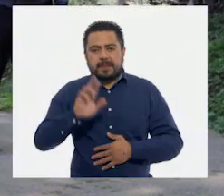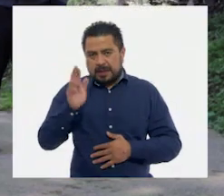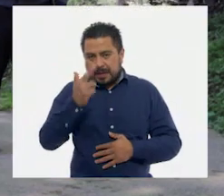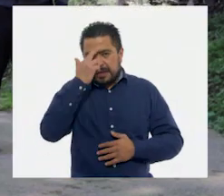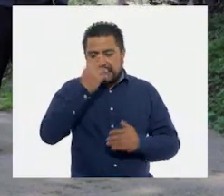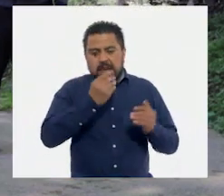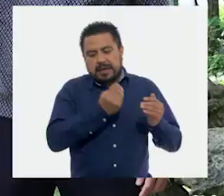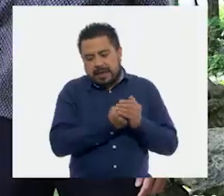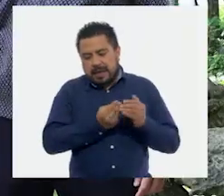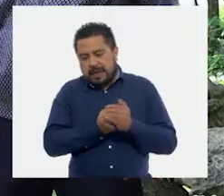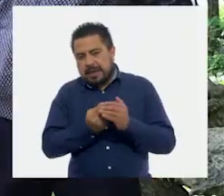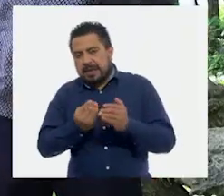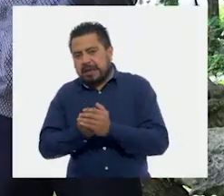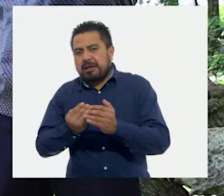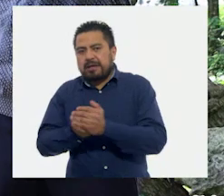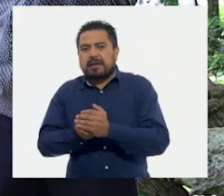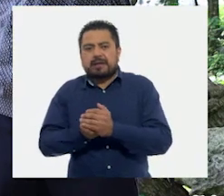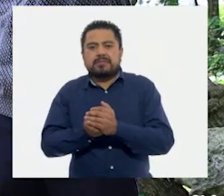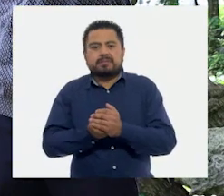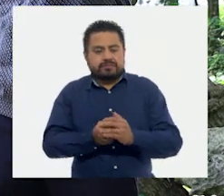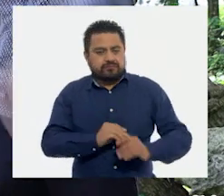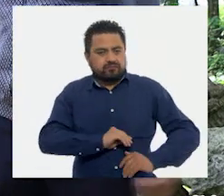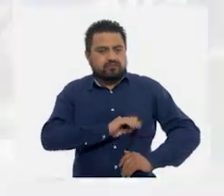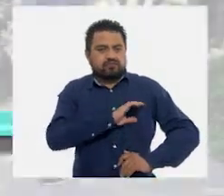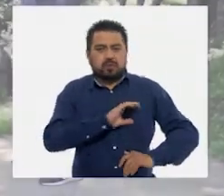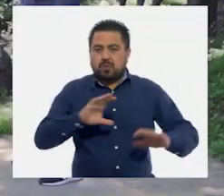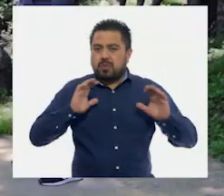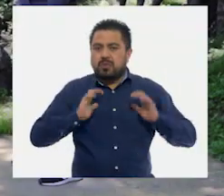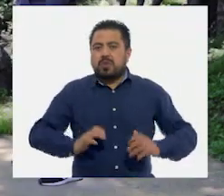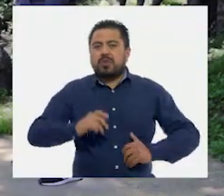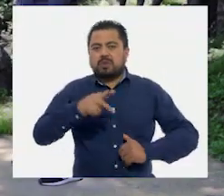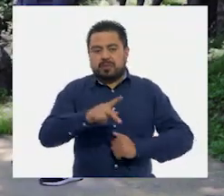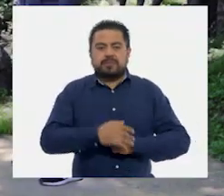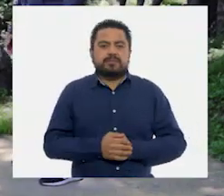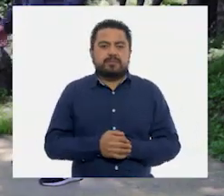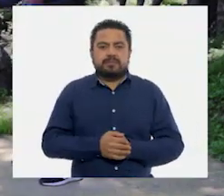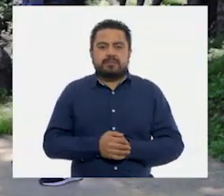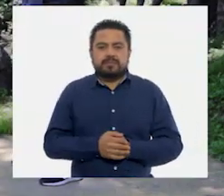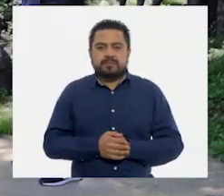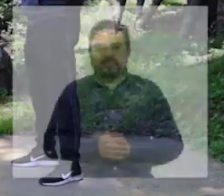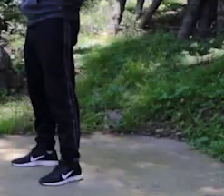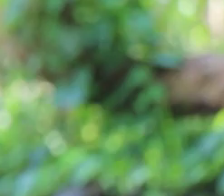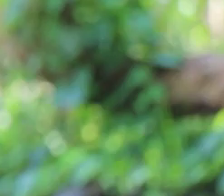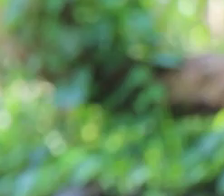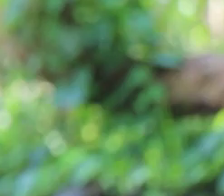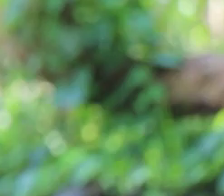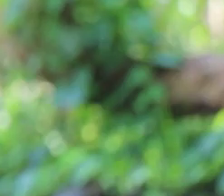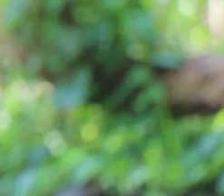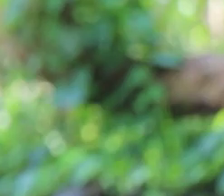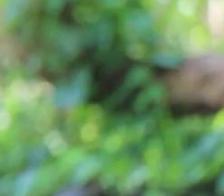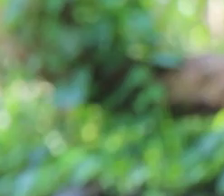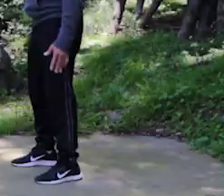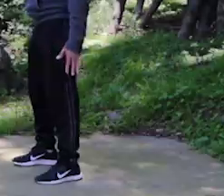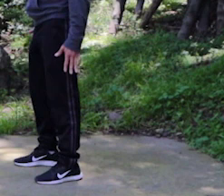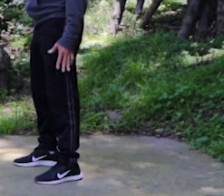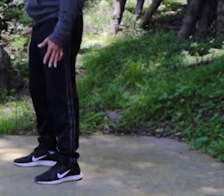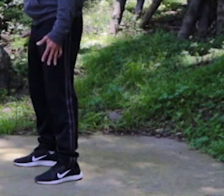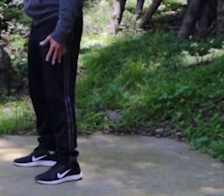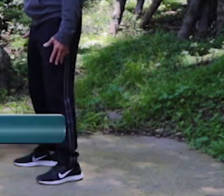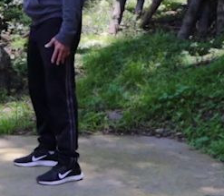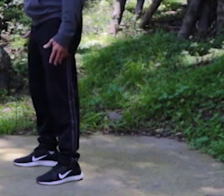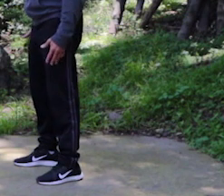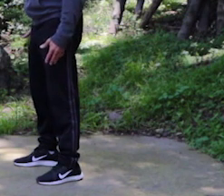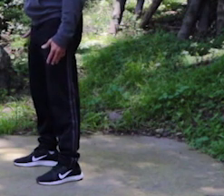Recuerda, entre clase y clase, activa tu cuerpo. En esta ocasión vamos a trabajar el tríceps. Vamos a